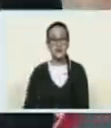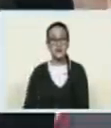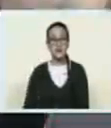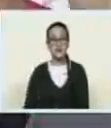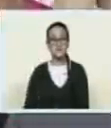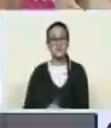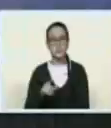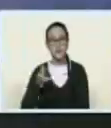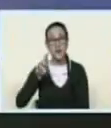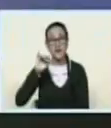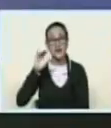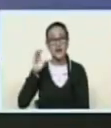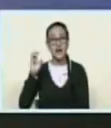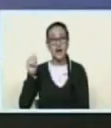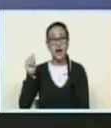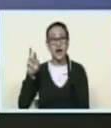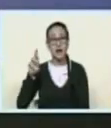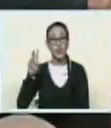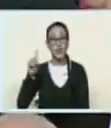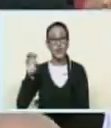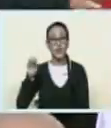a Ricardo Sánchez,